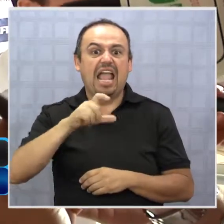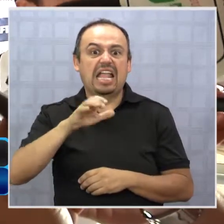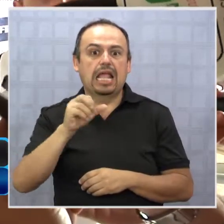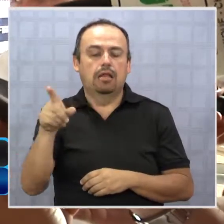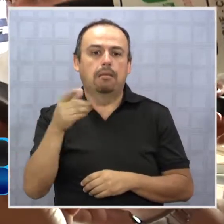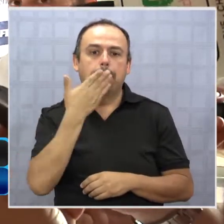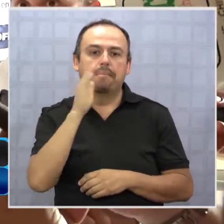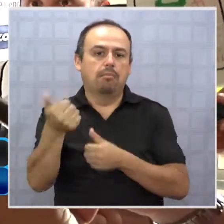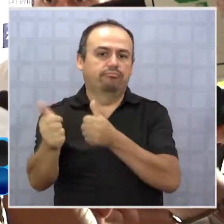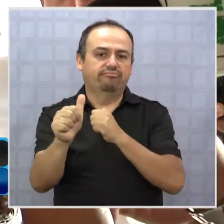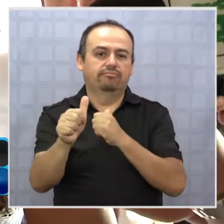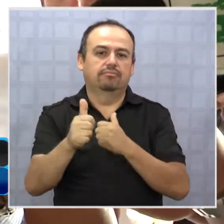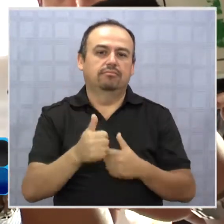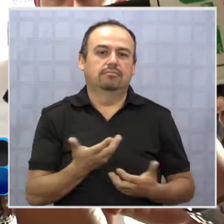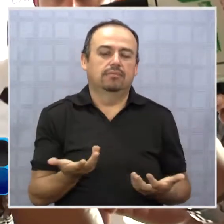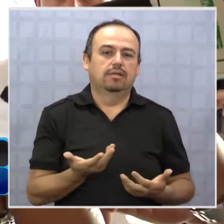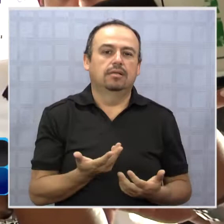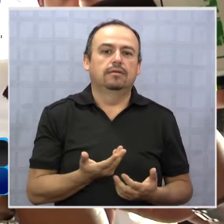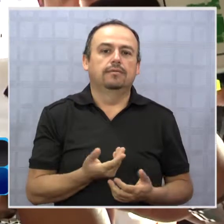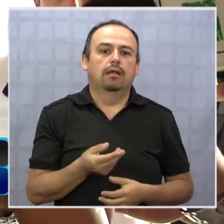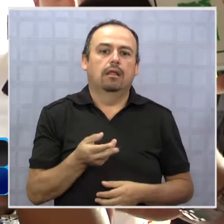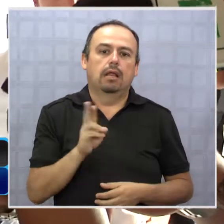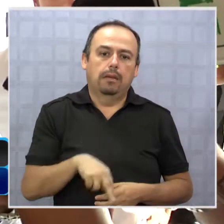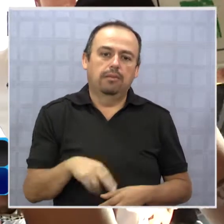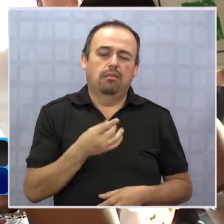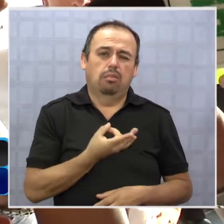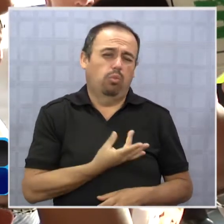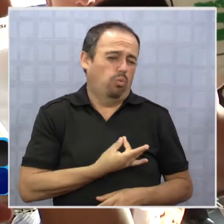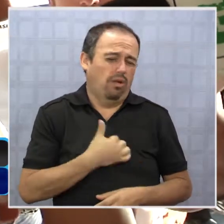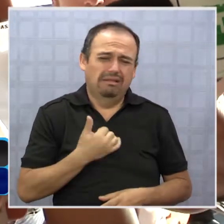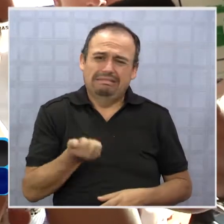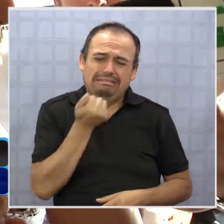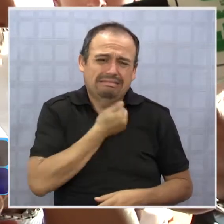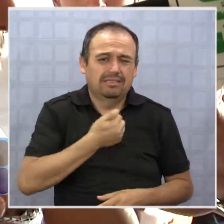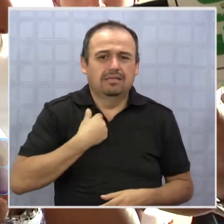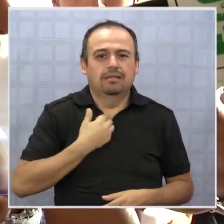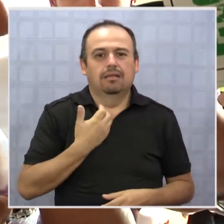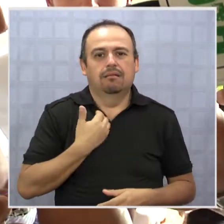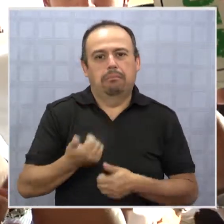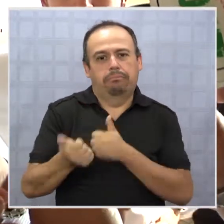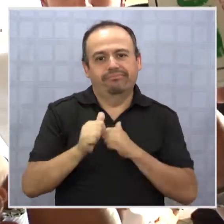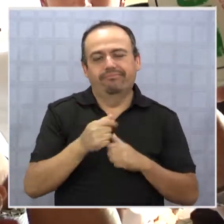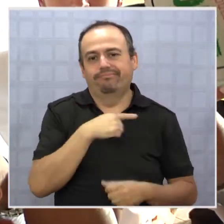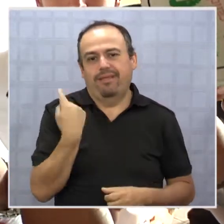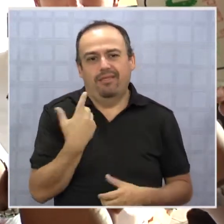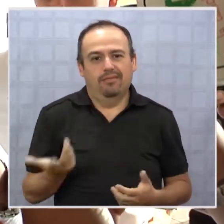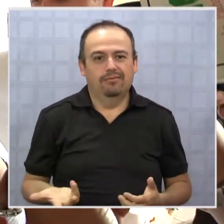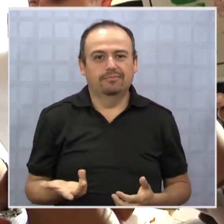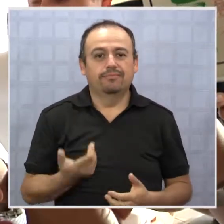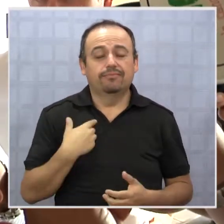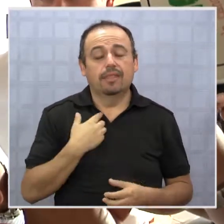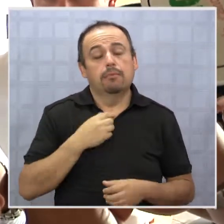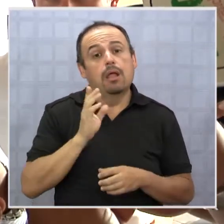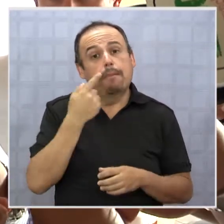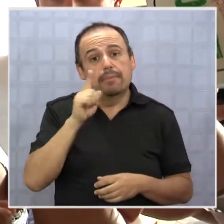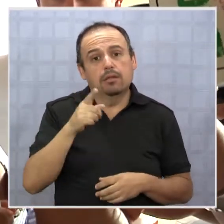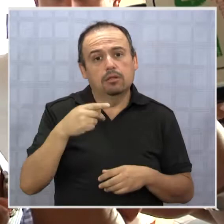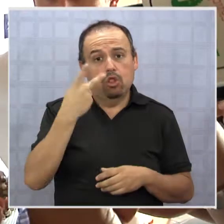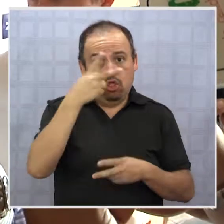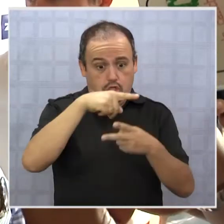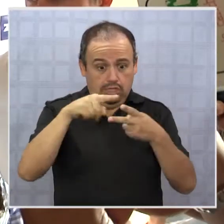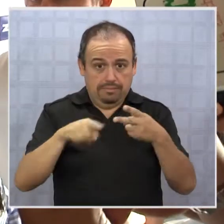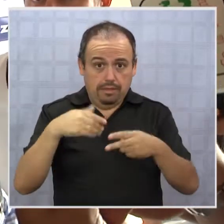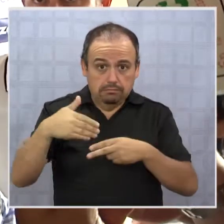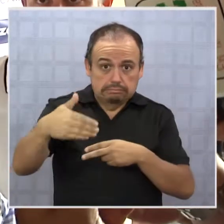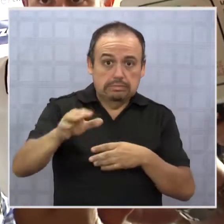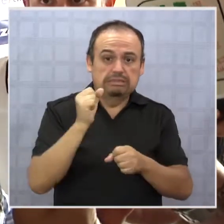efectivo que Iquique. Se vuelve nuevamente a perder, nos duele mucho así, pero es un tema que hay que trabajar con tranquilidad ya para